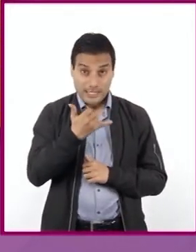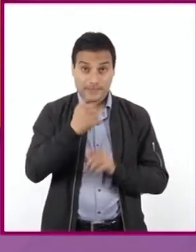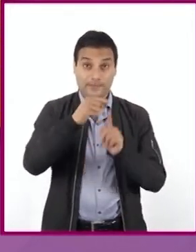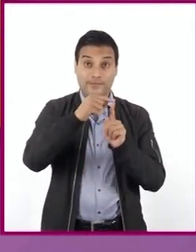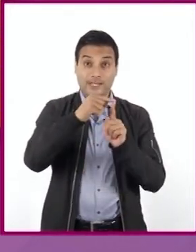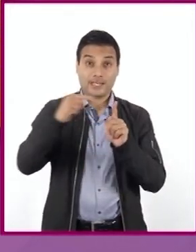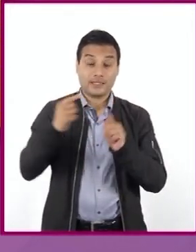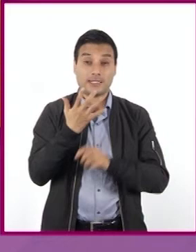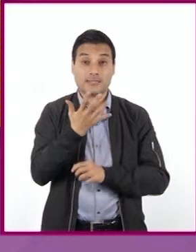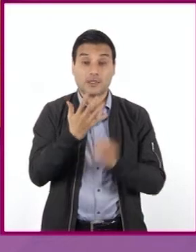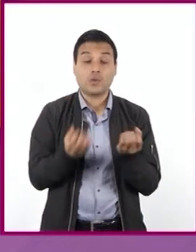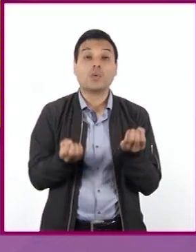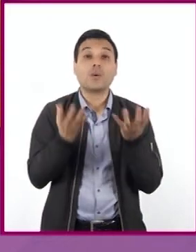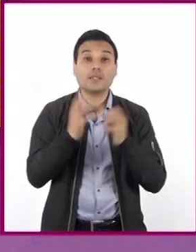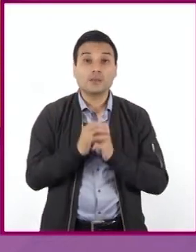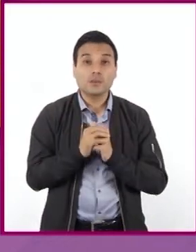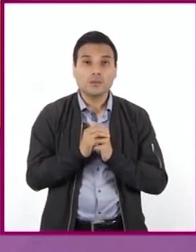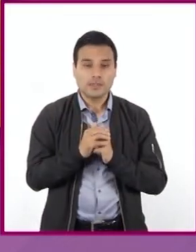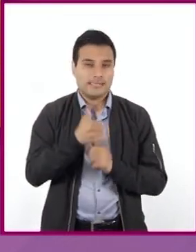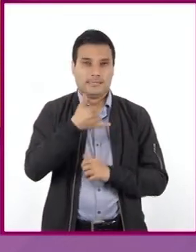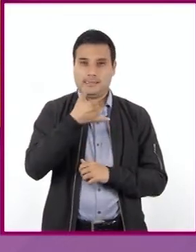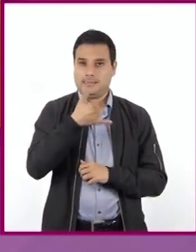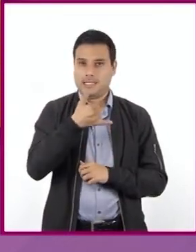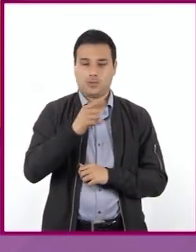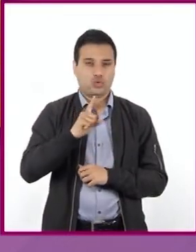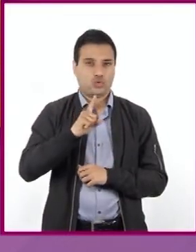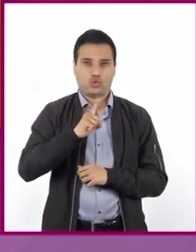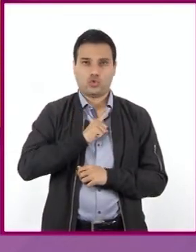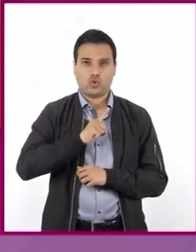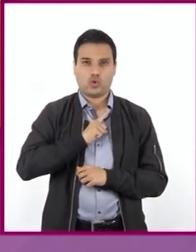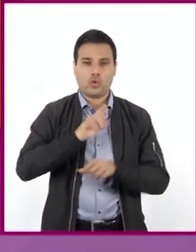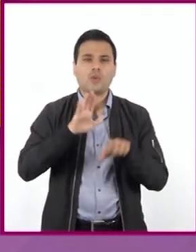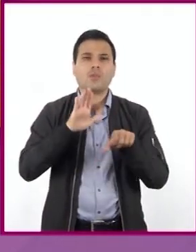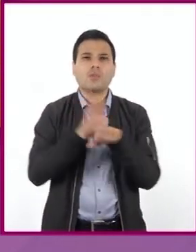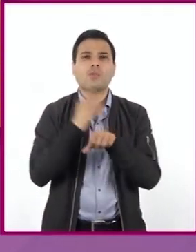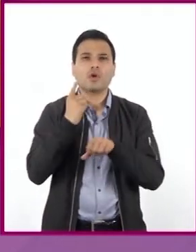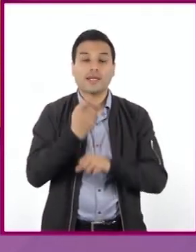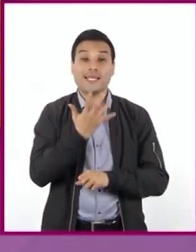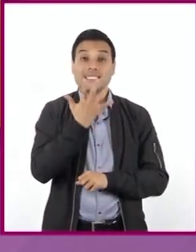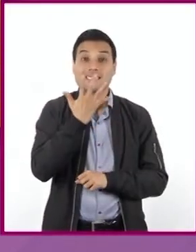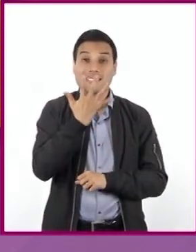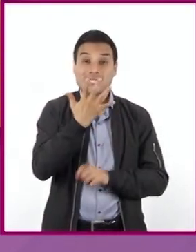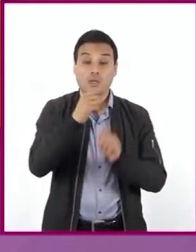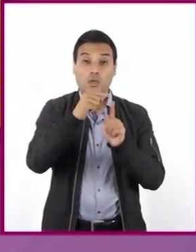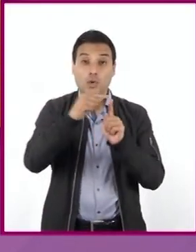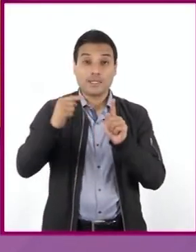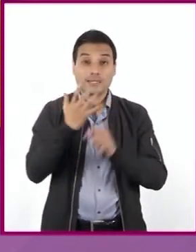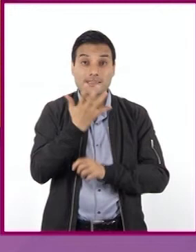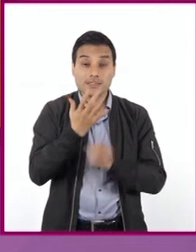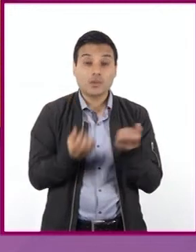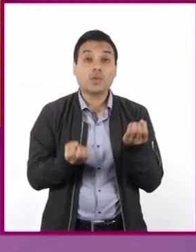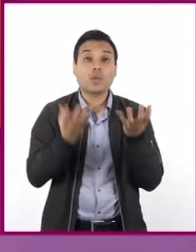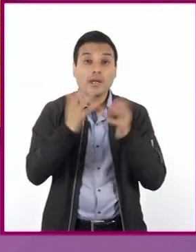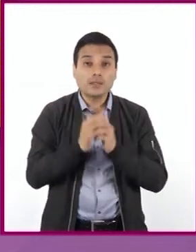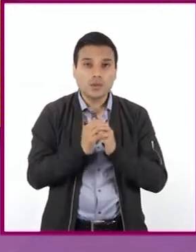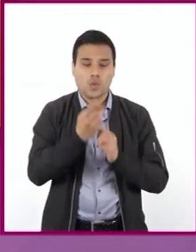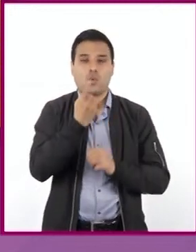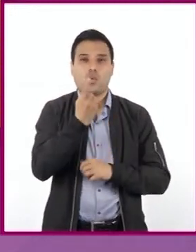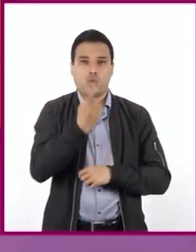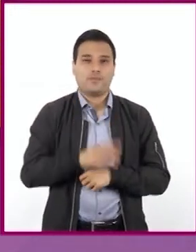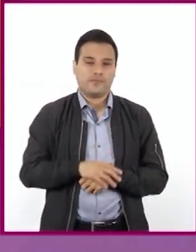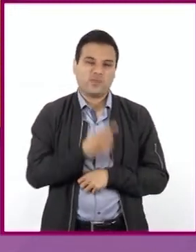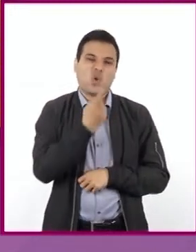5, que es y, ya que 5 entre 5 es igual a 1. Por lo tanto, tenemos